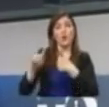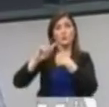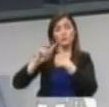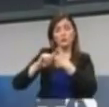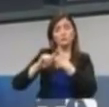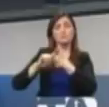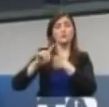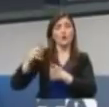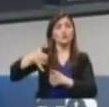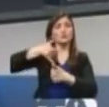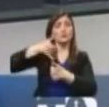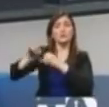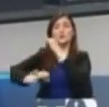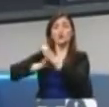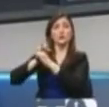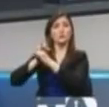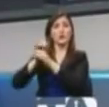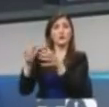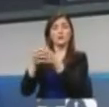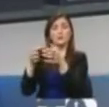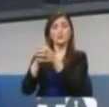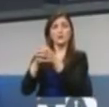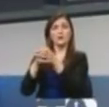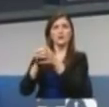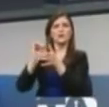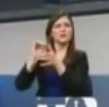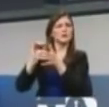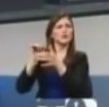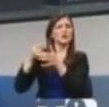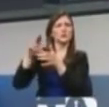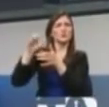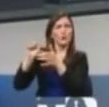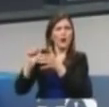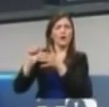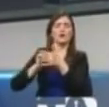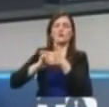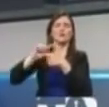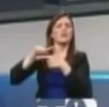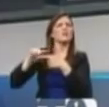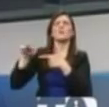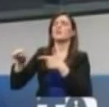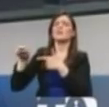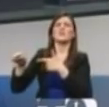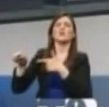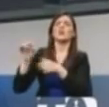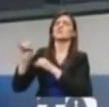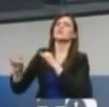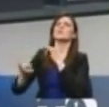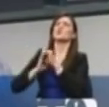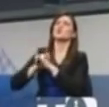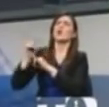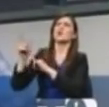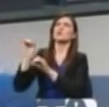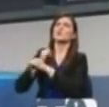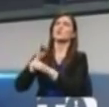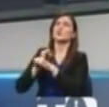la International Water Association, que es la IWA, es una entidad dedicada a la gestión del agua que está presente